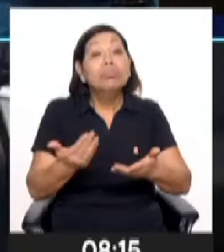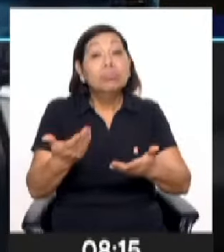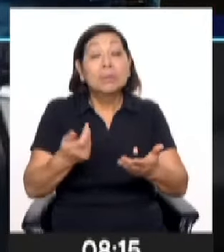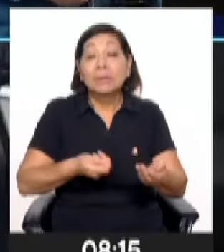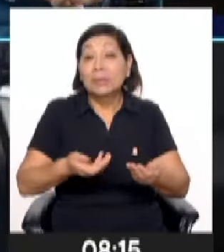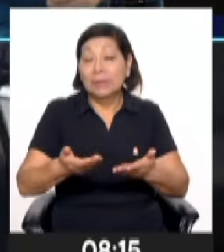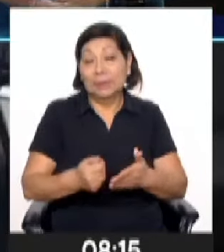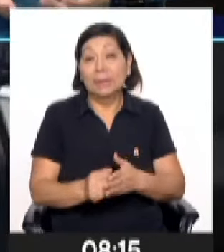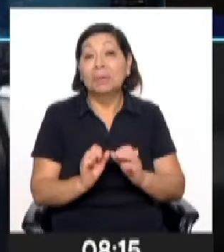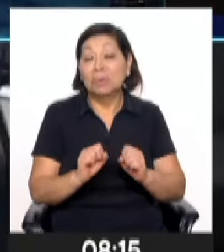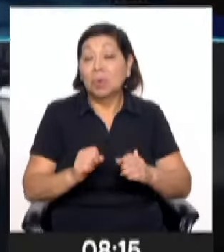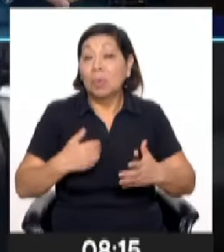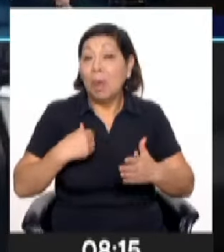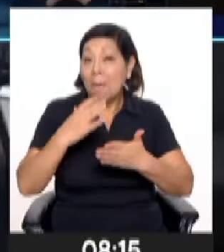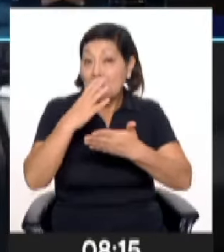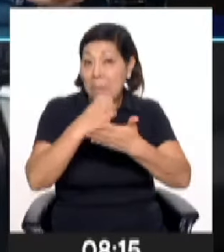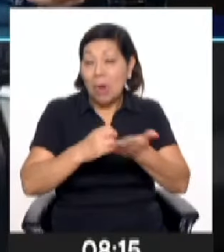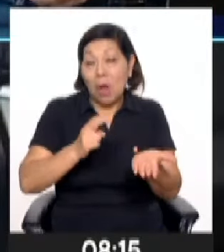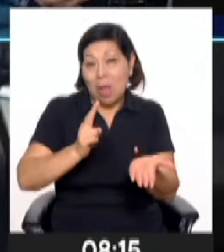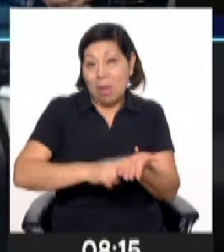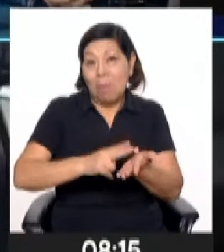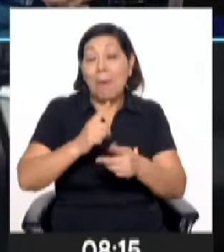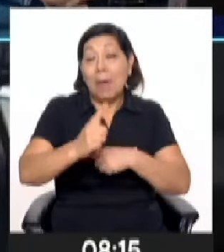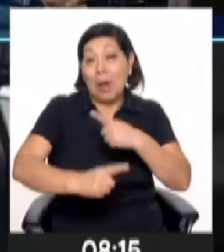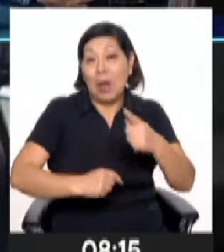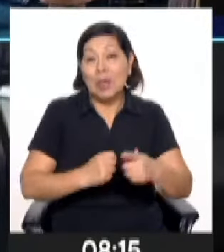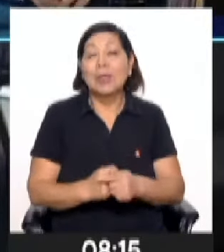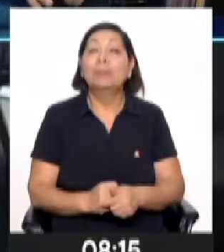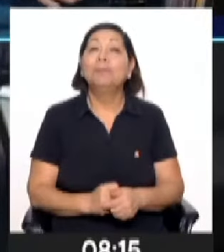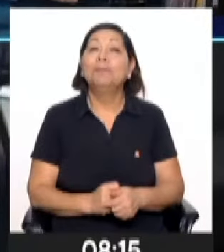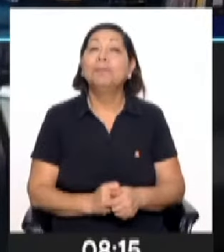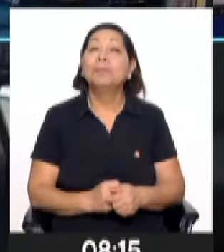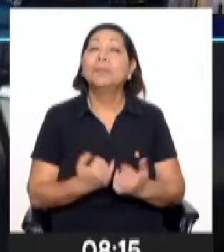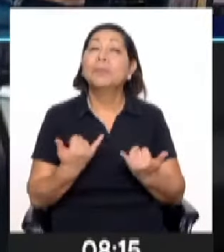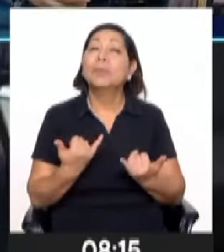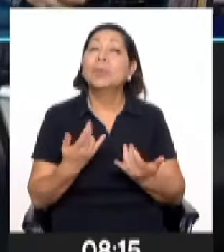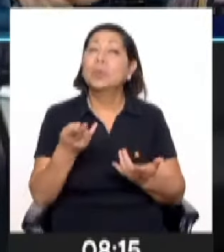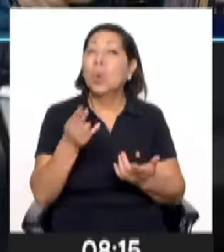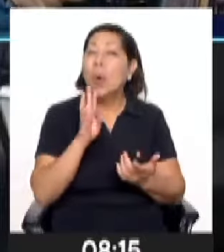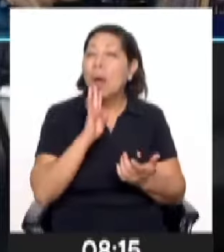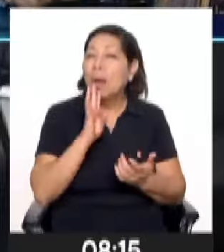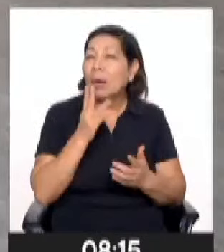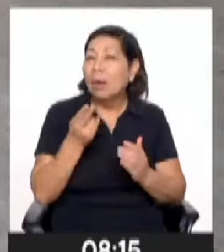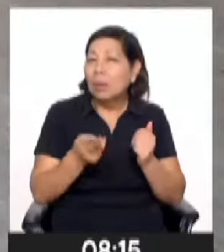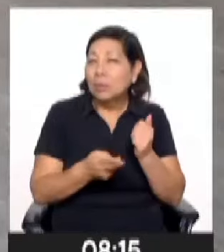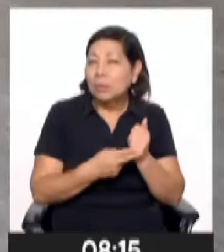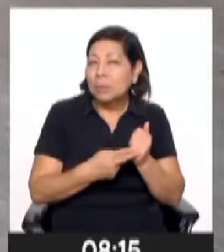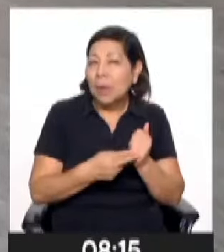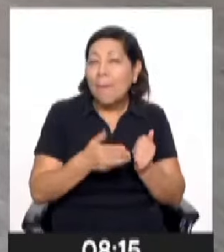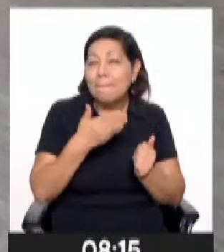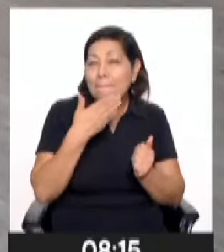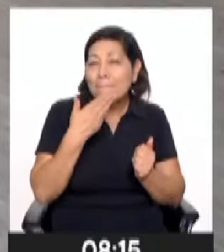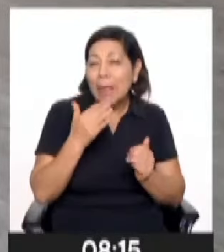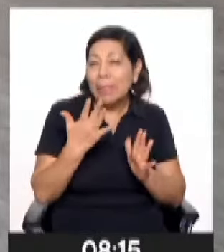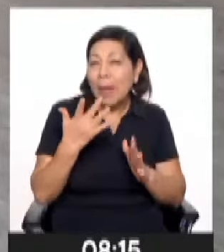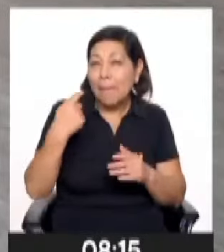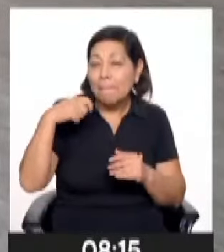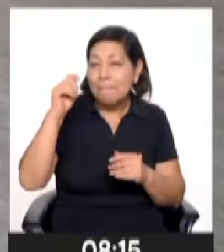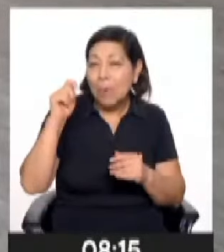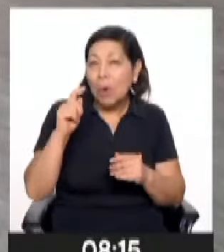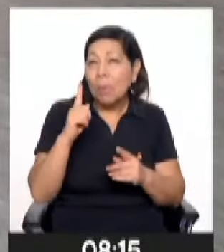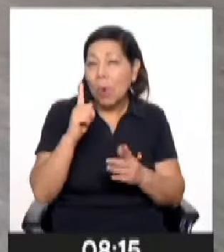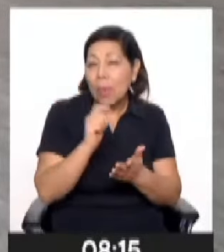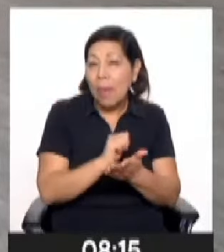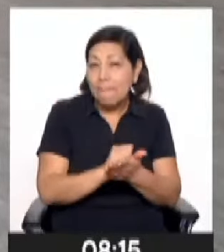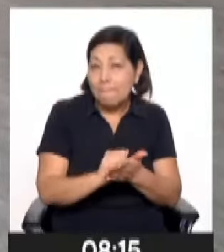por ese servicio y de esa manera puedo bajar mis impuestos para el próximo año. Ahora, con respecto a este ahorro que menciona, que sería lo ideal del 10%